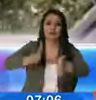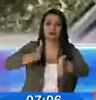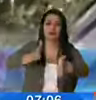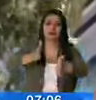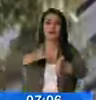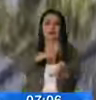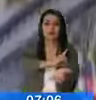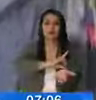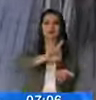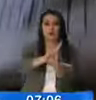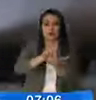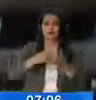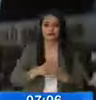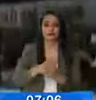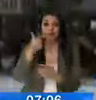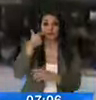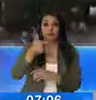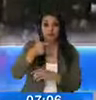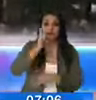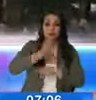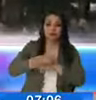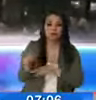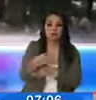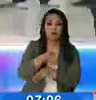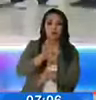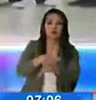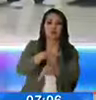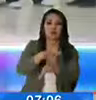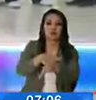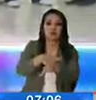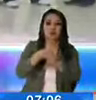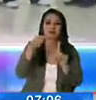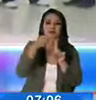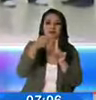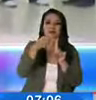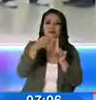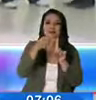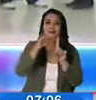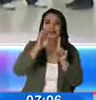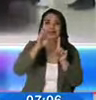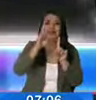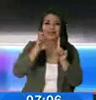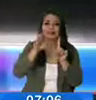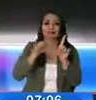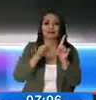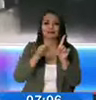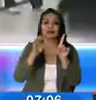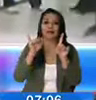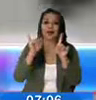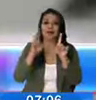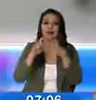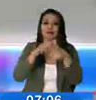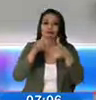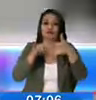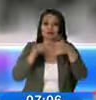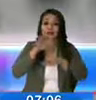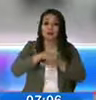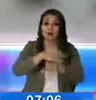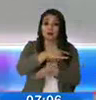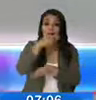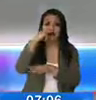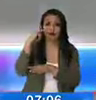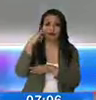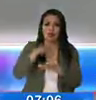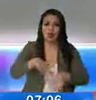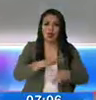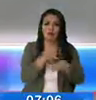Adaule. La fiscalía emitió un dictamen acusatorio en contra de Egri M. y Brian M., señalados por ultrajar sexualmente a